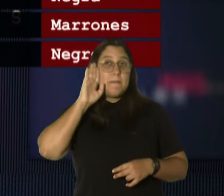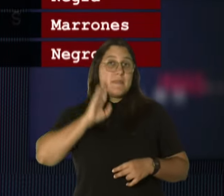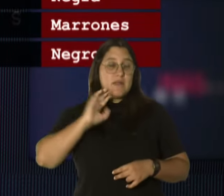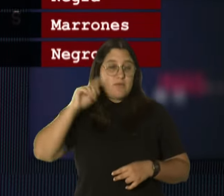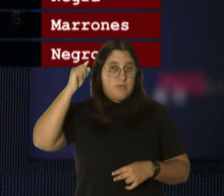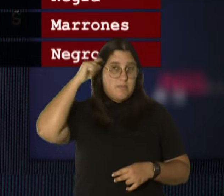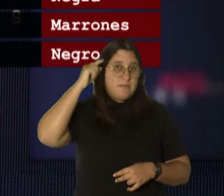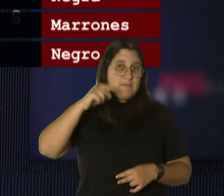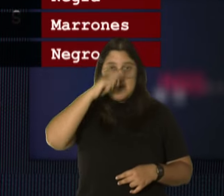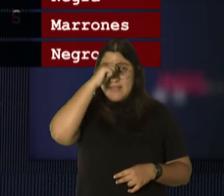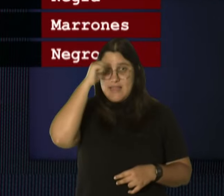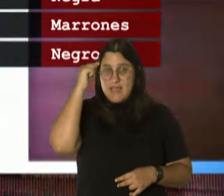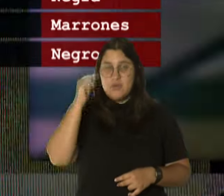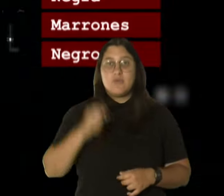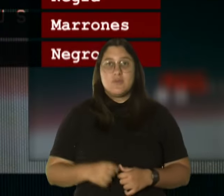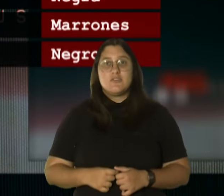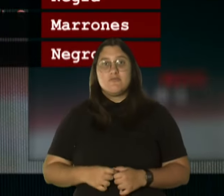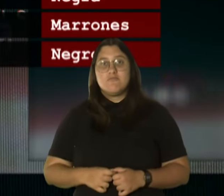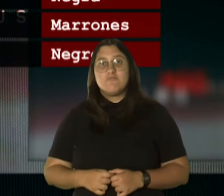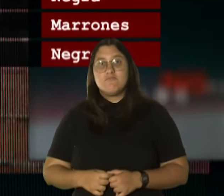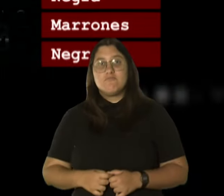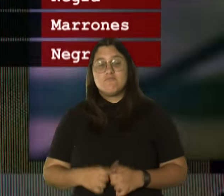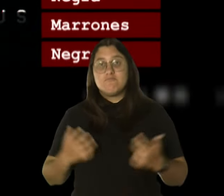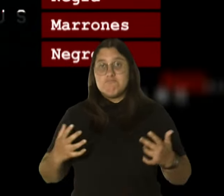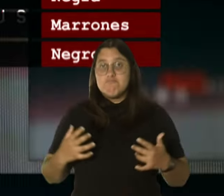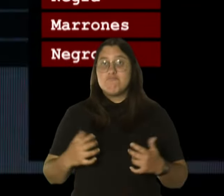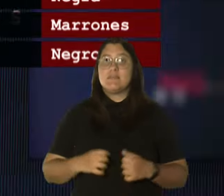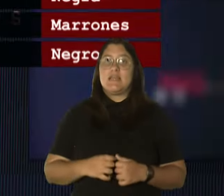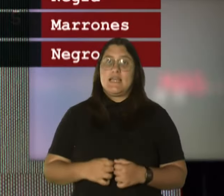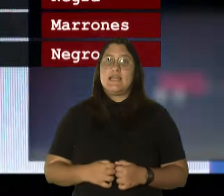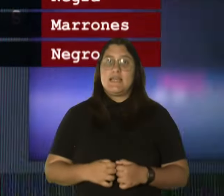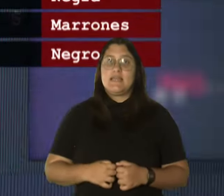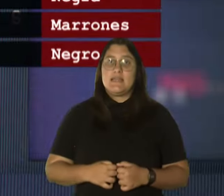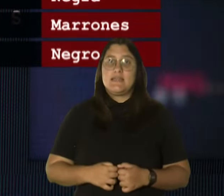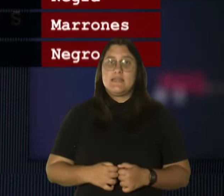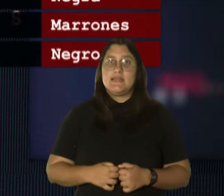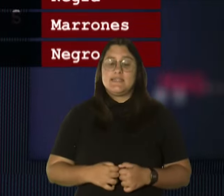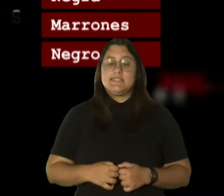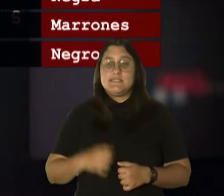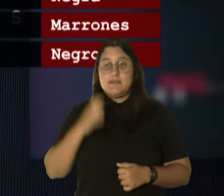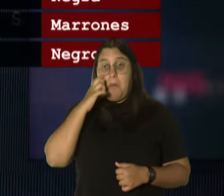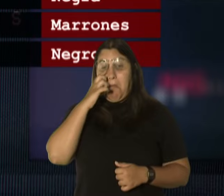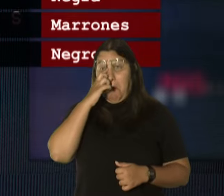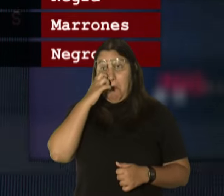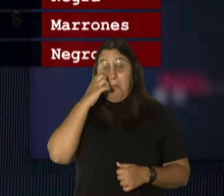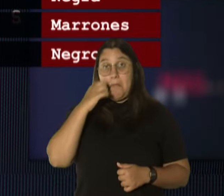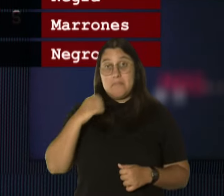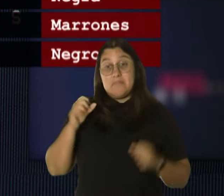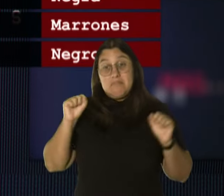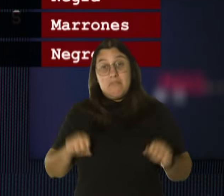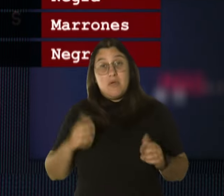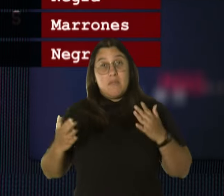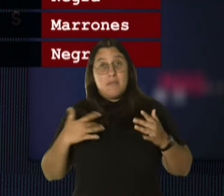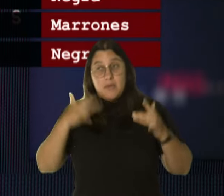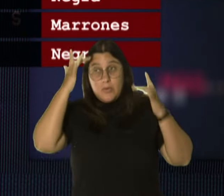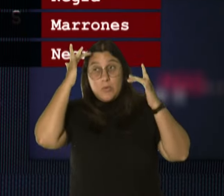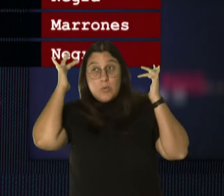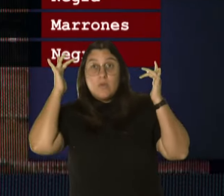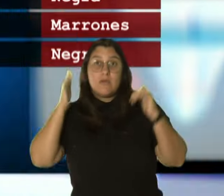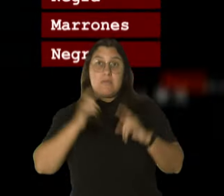negro eh Verdad escaso pero el individuo pues eh puede estar cambiándose su aspecto